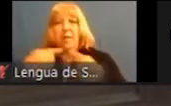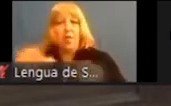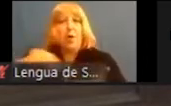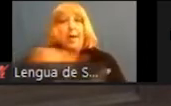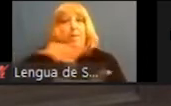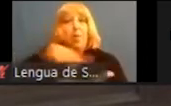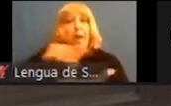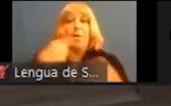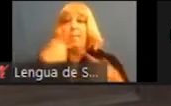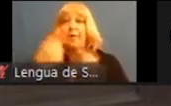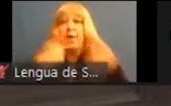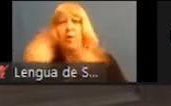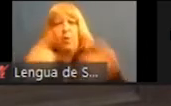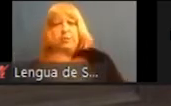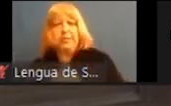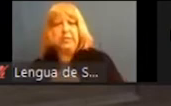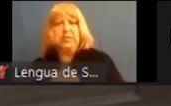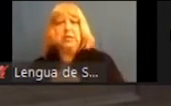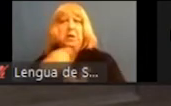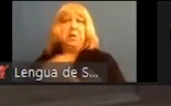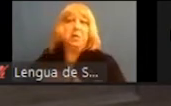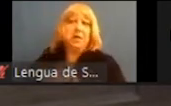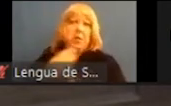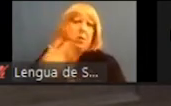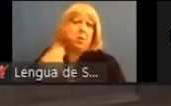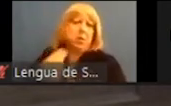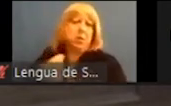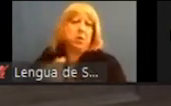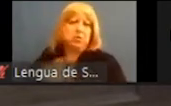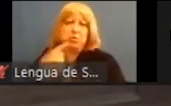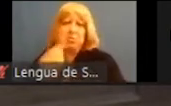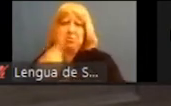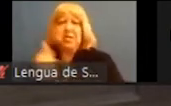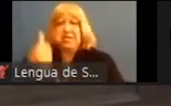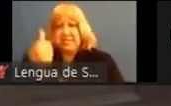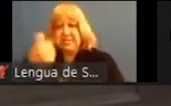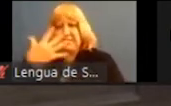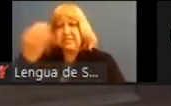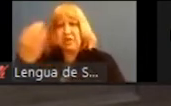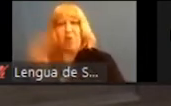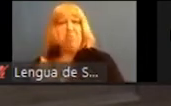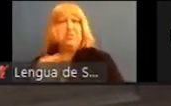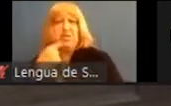dijo, no, porque además he hecho una encuesta, el 65% de los mendocinos quiere